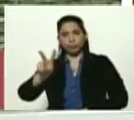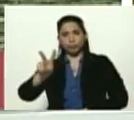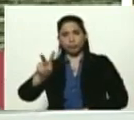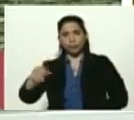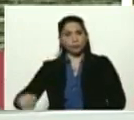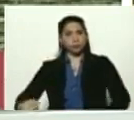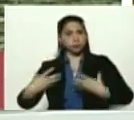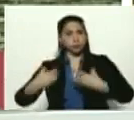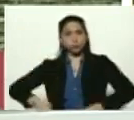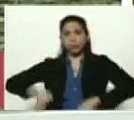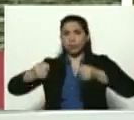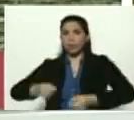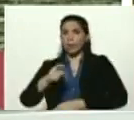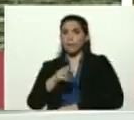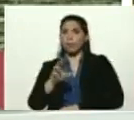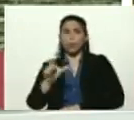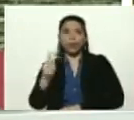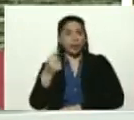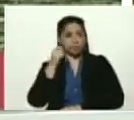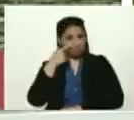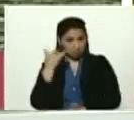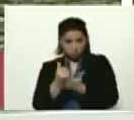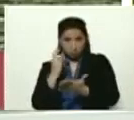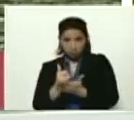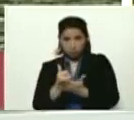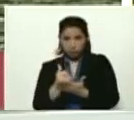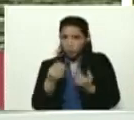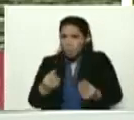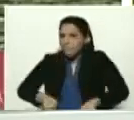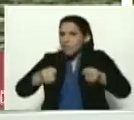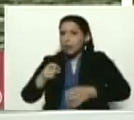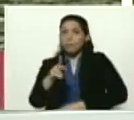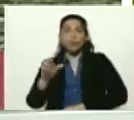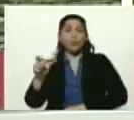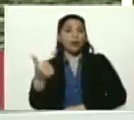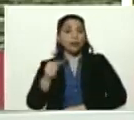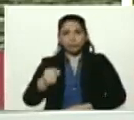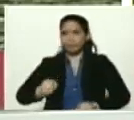casos del mercado de las pulgas, para que ustedes vean, mercado de las pulgas se